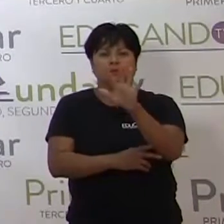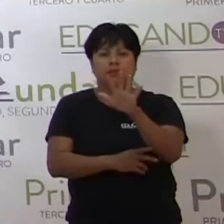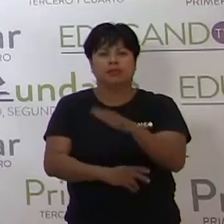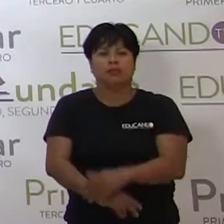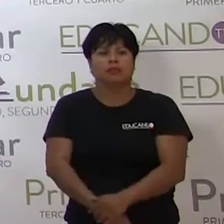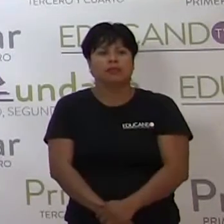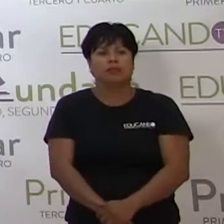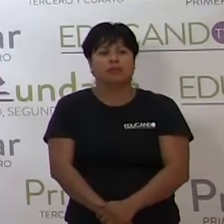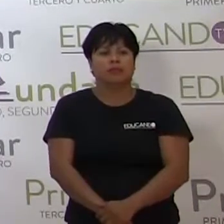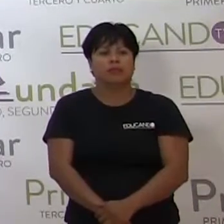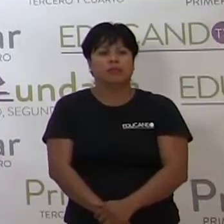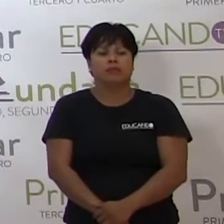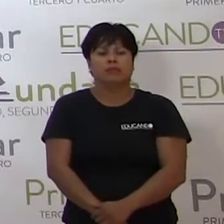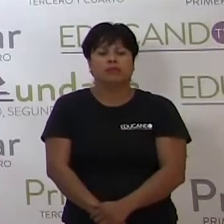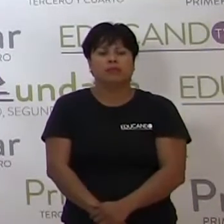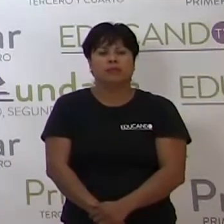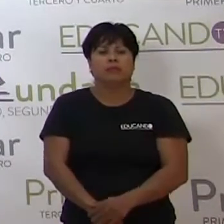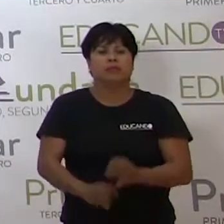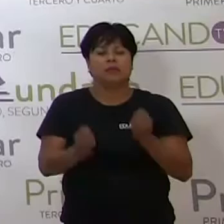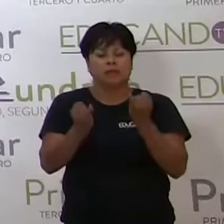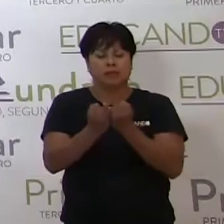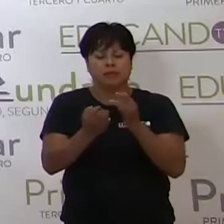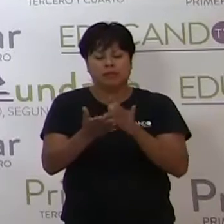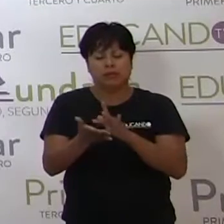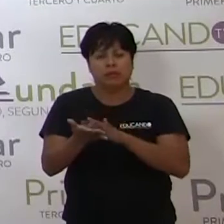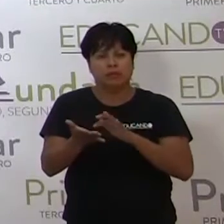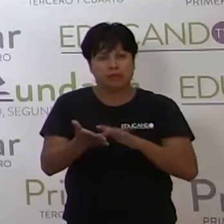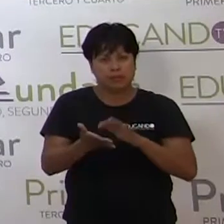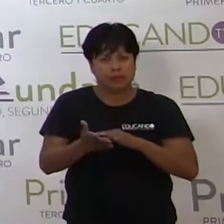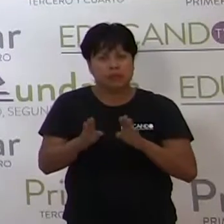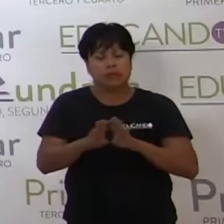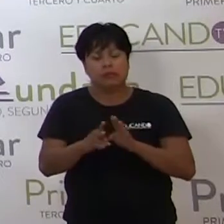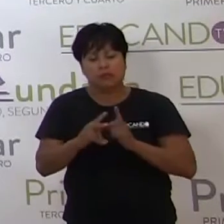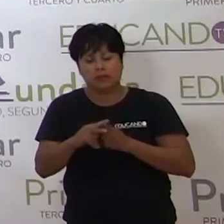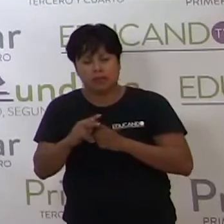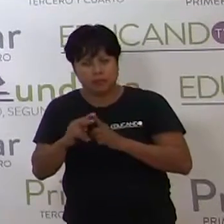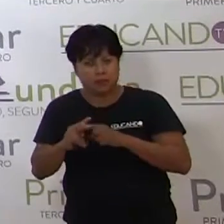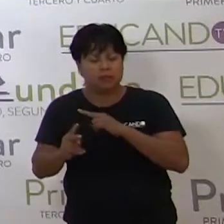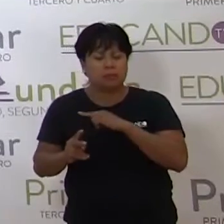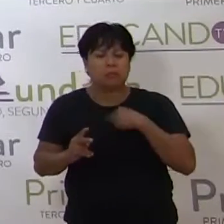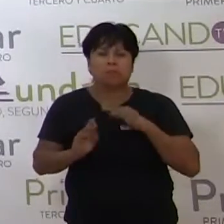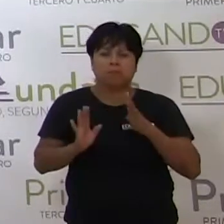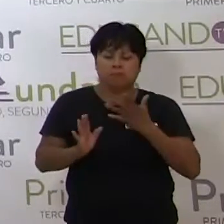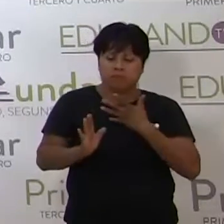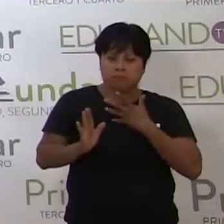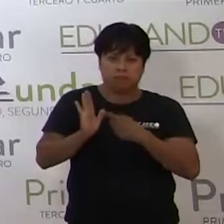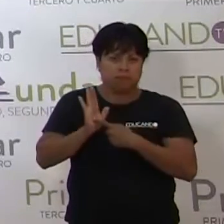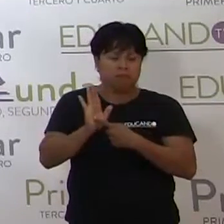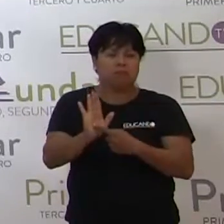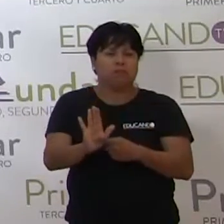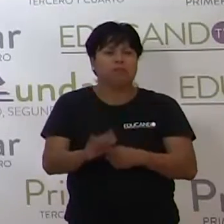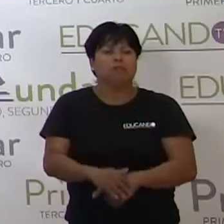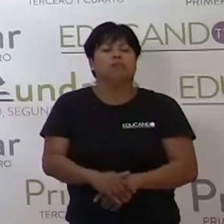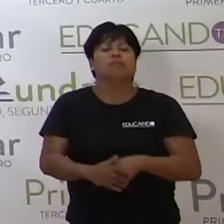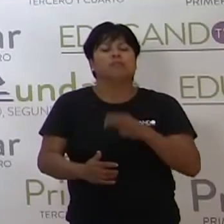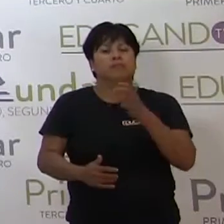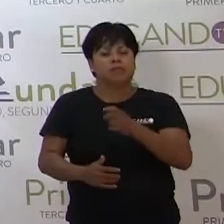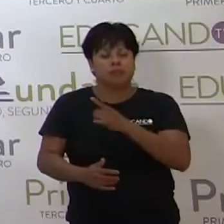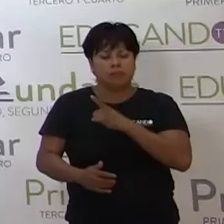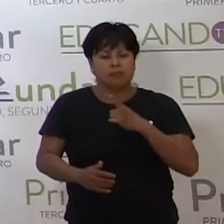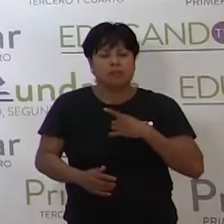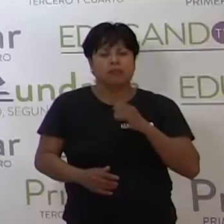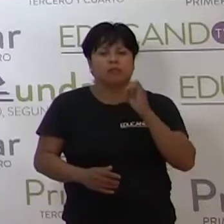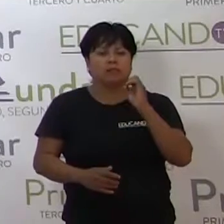0.5. Tanto en la calculadora como en las tablas que ya están definidas, nos tiene que